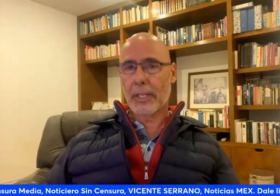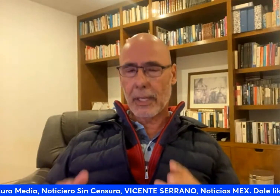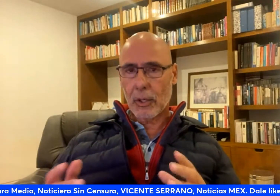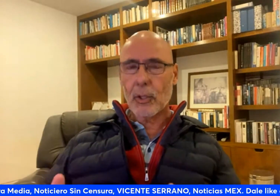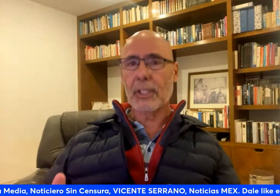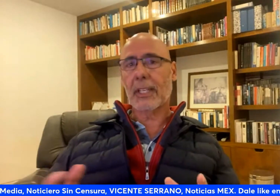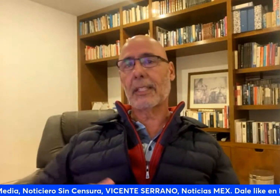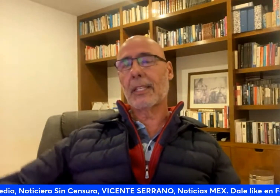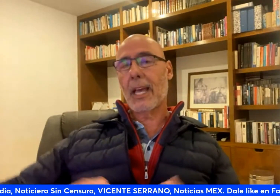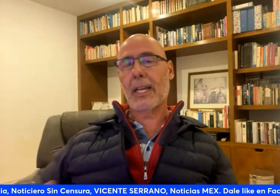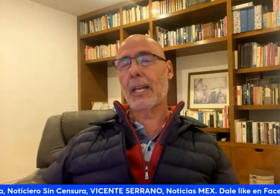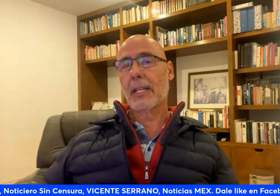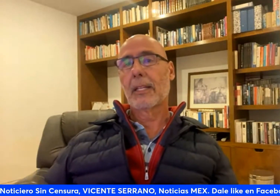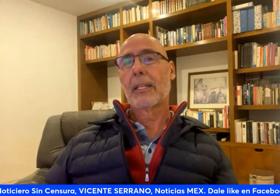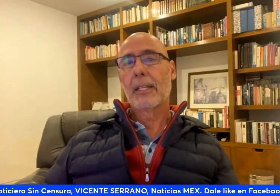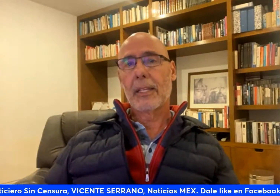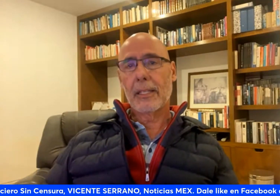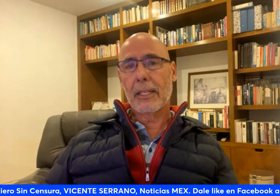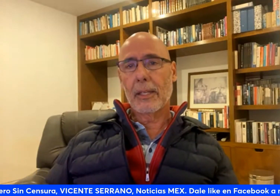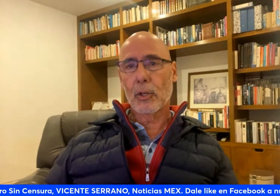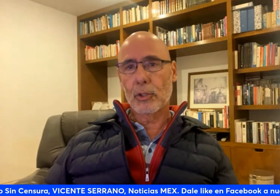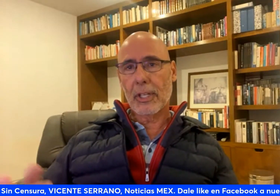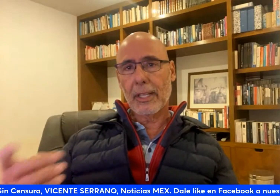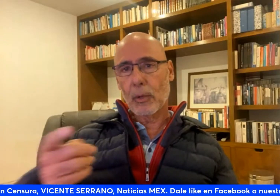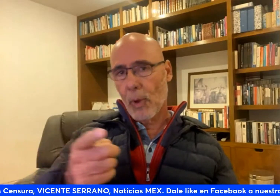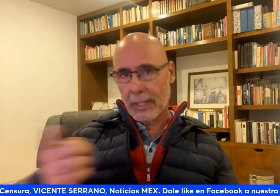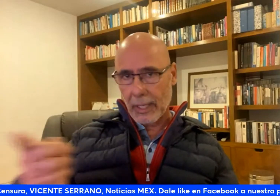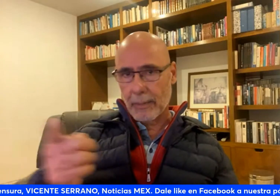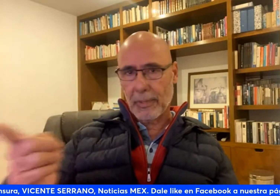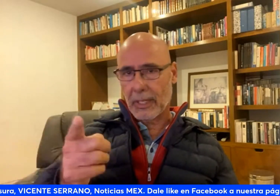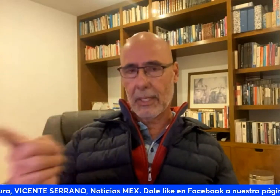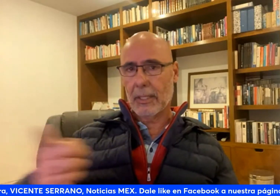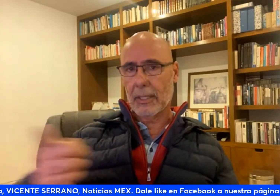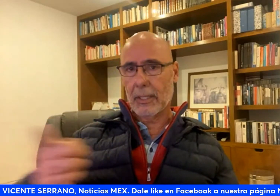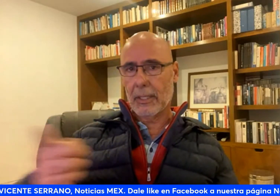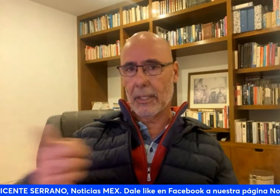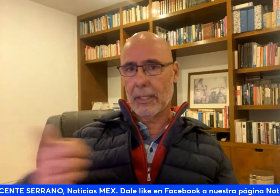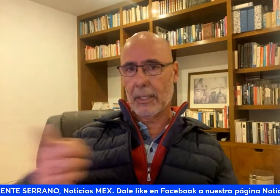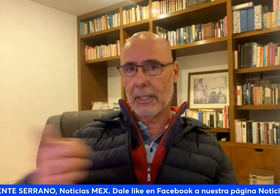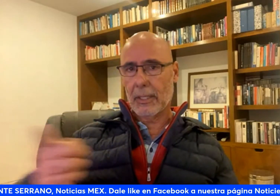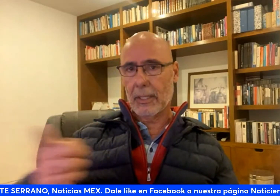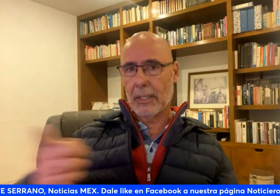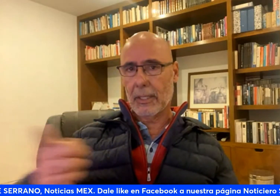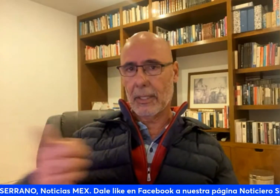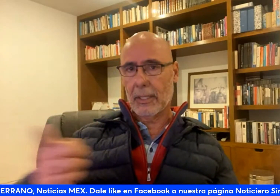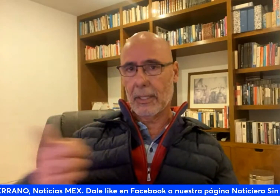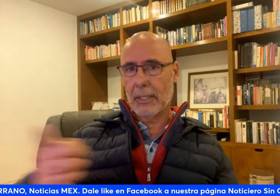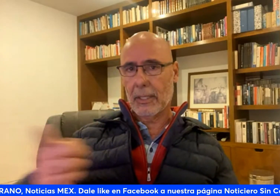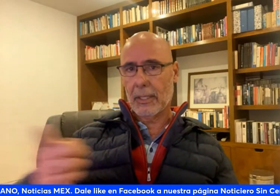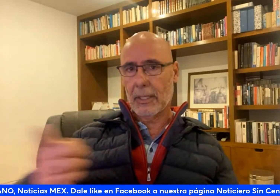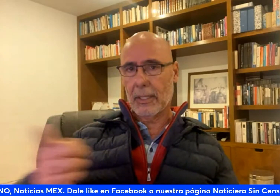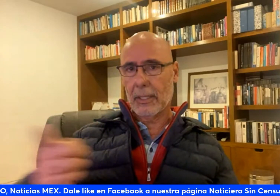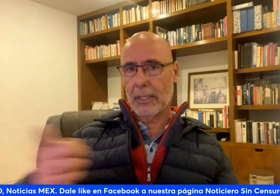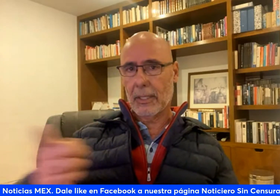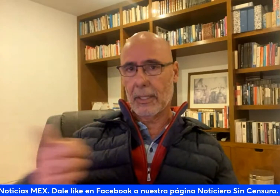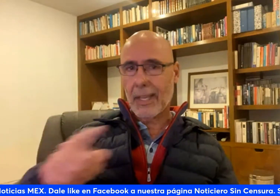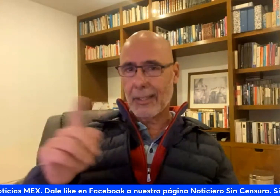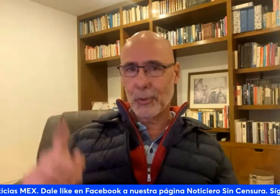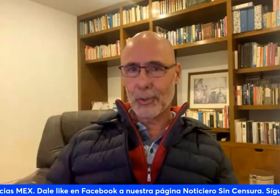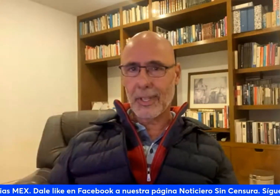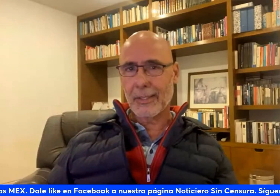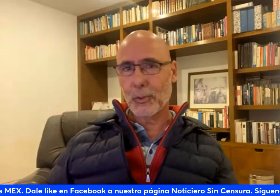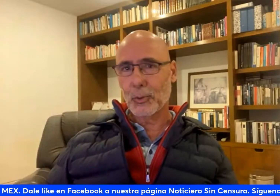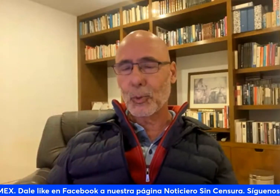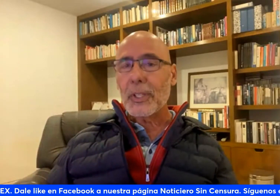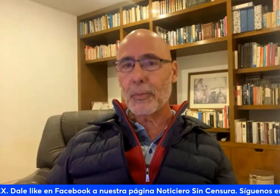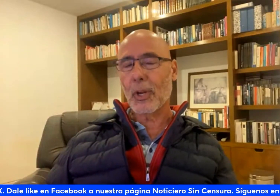que cualquier cosa que se haga en contra de cualquier precandidato es jugarle a la oposición. Yo decía